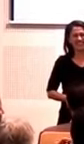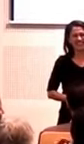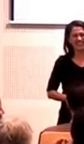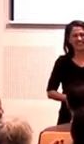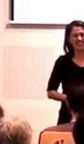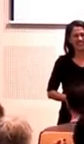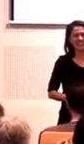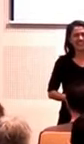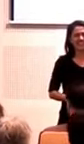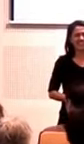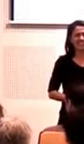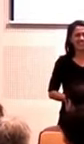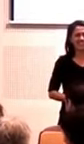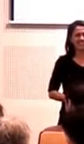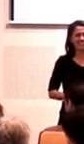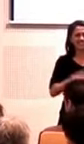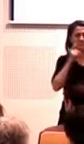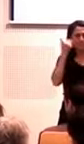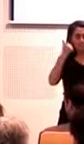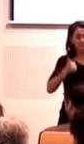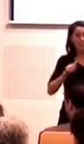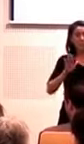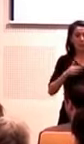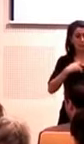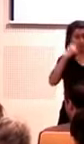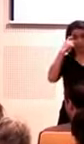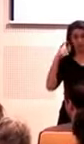Pero creo que puedo hablar por mucha gente de la que estamos aquí.